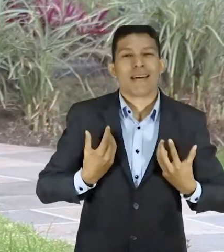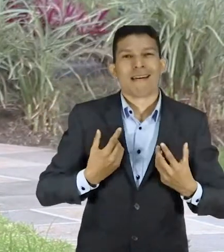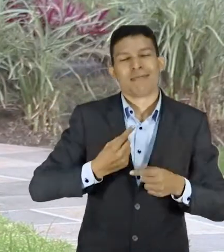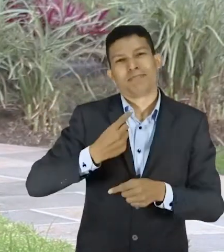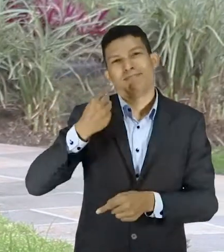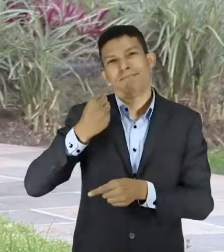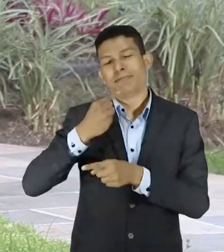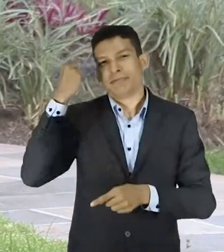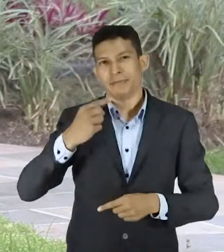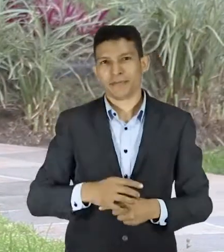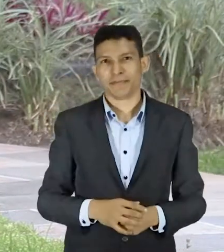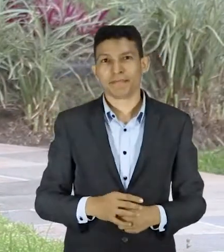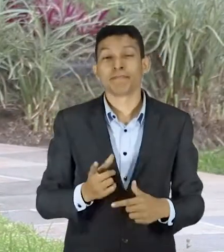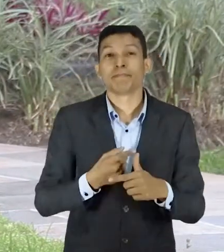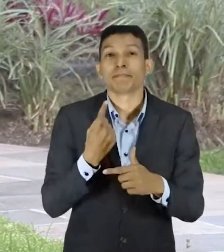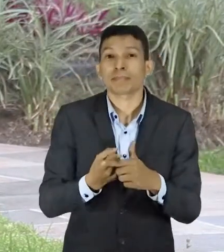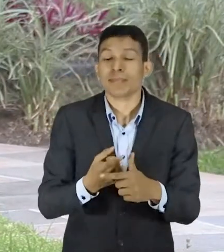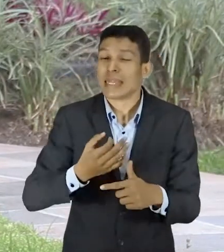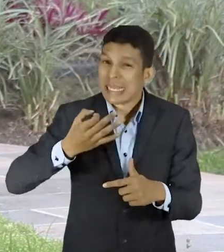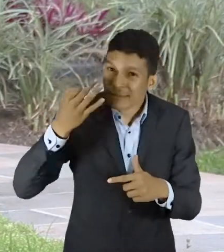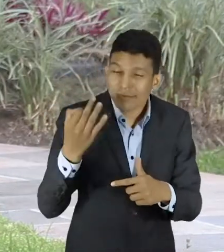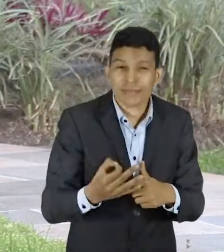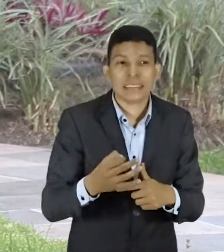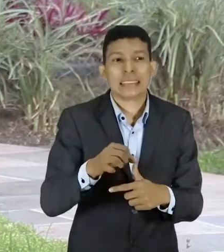realidad. Entonces